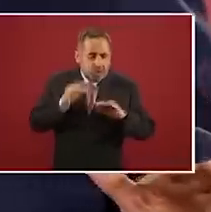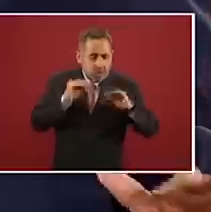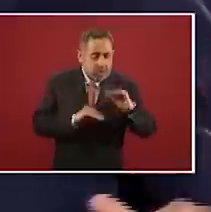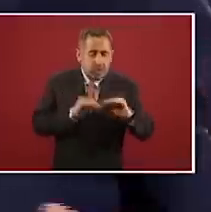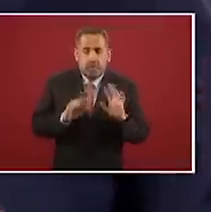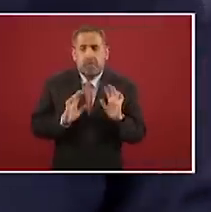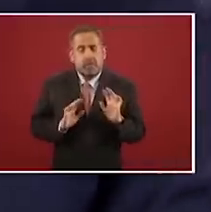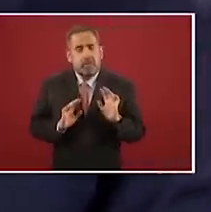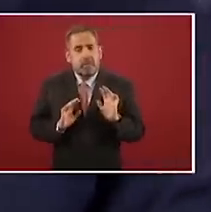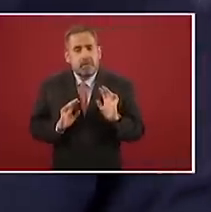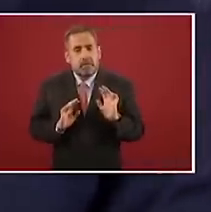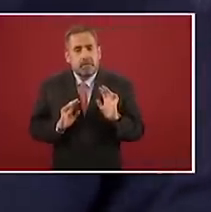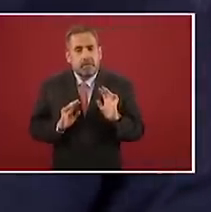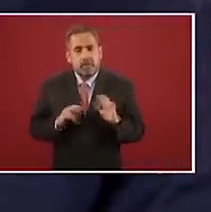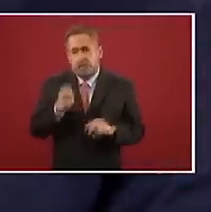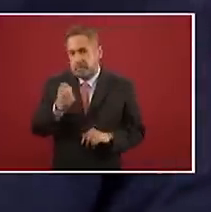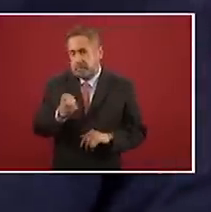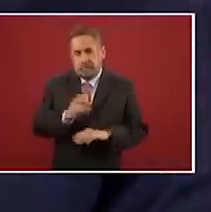muy